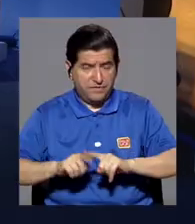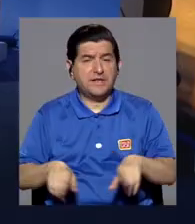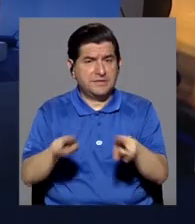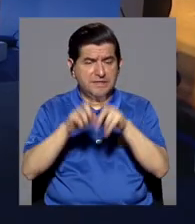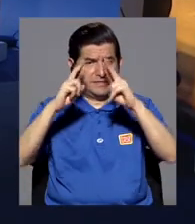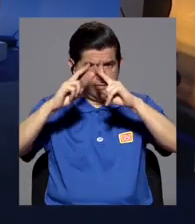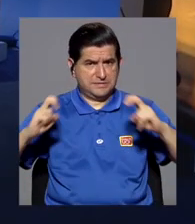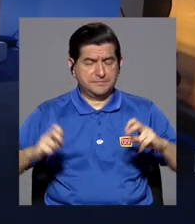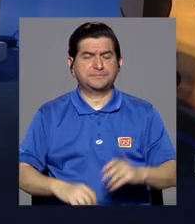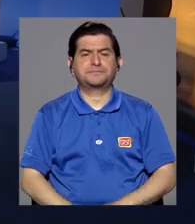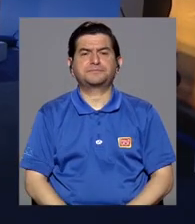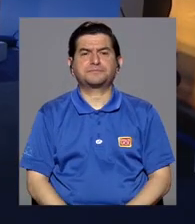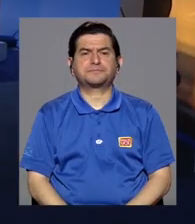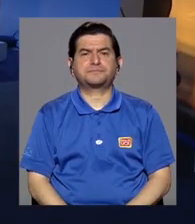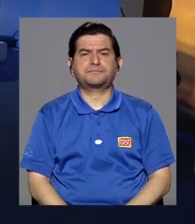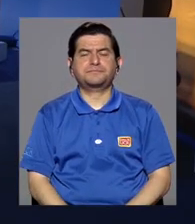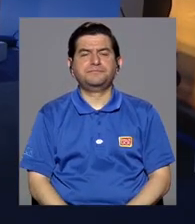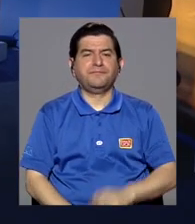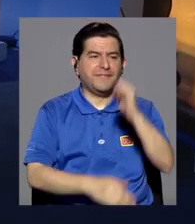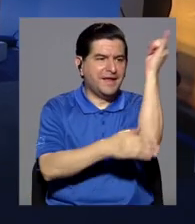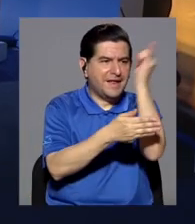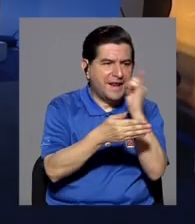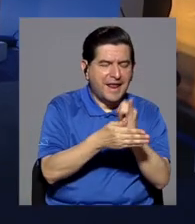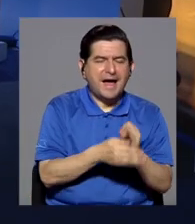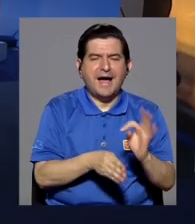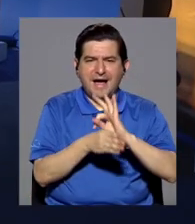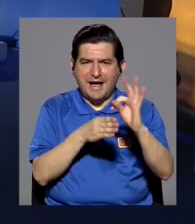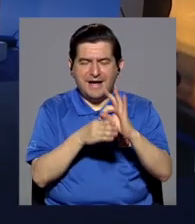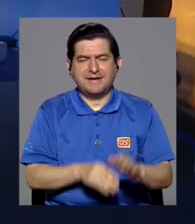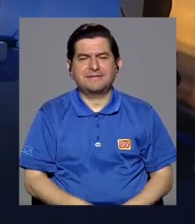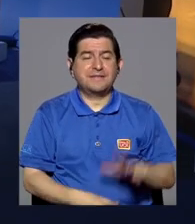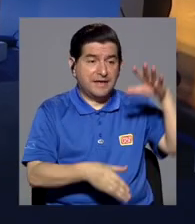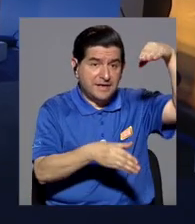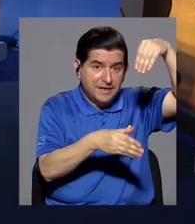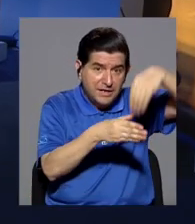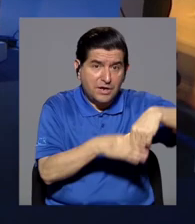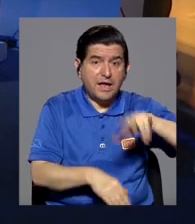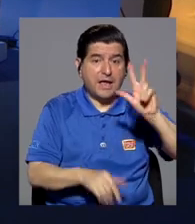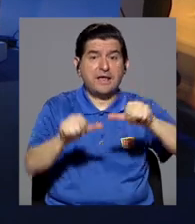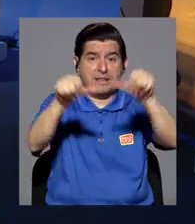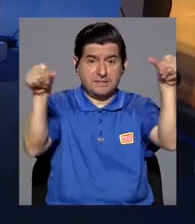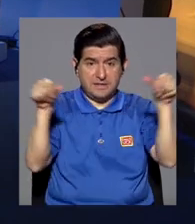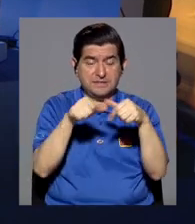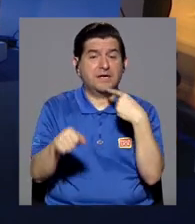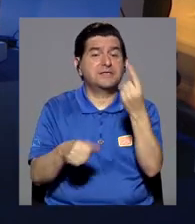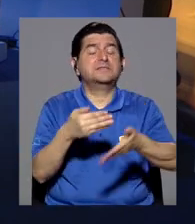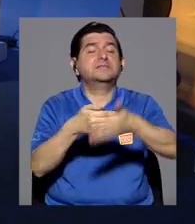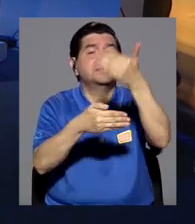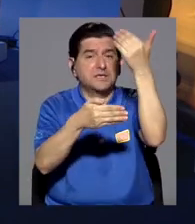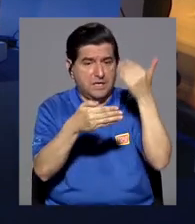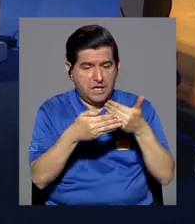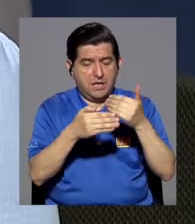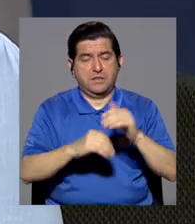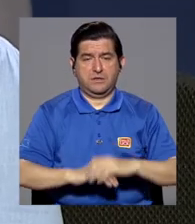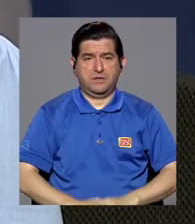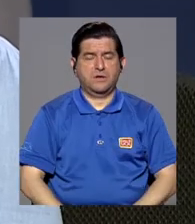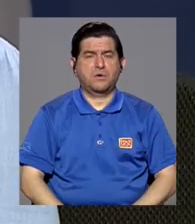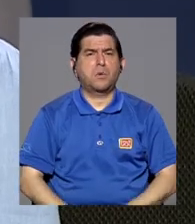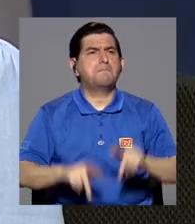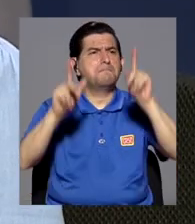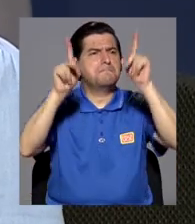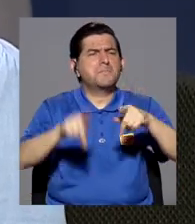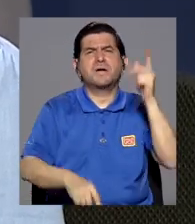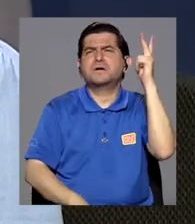dos ok bueno es que la arteterapia justamente se ha insertado digamos en estos tres ámbitos que vos estás mencionando a